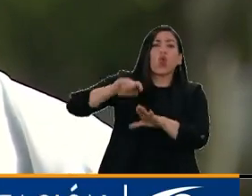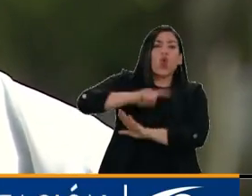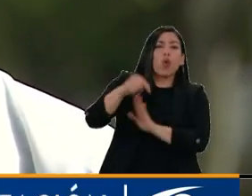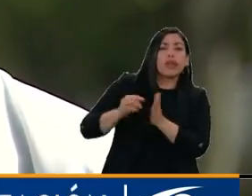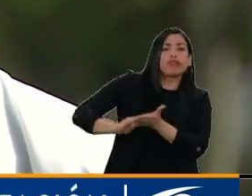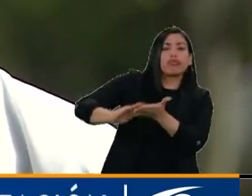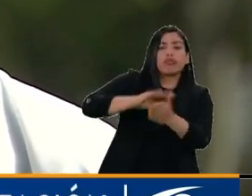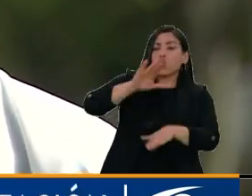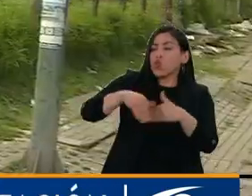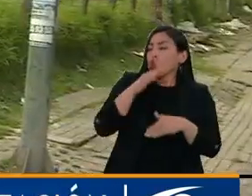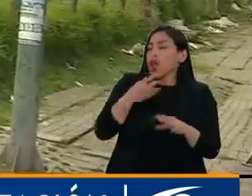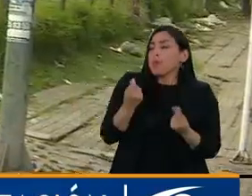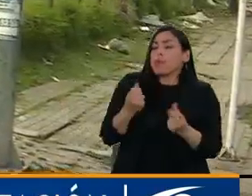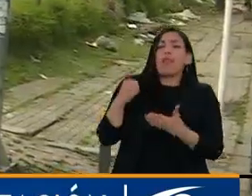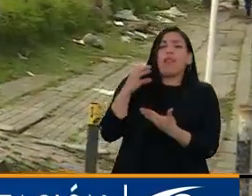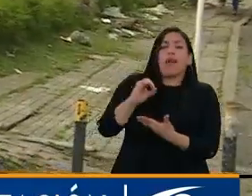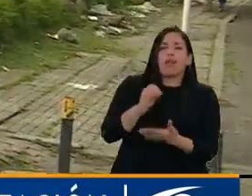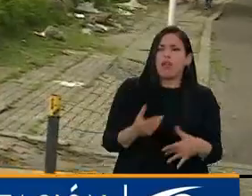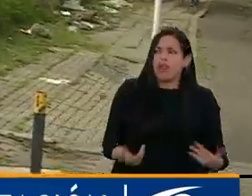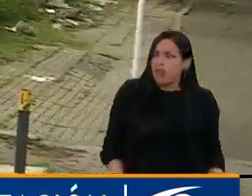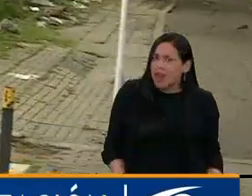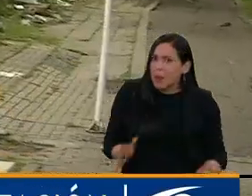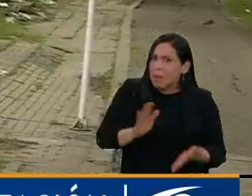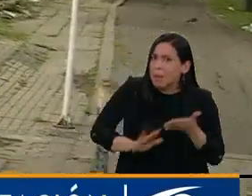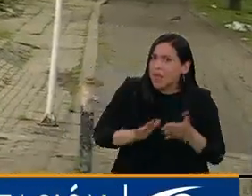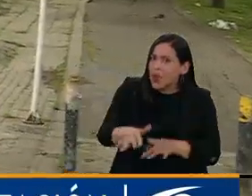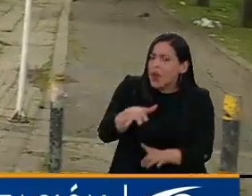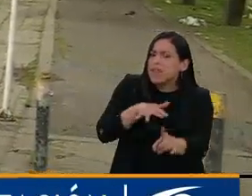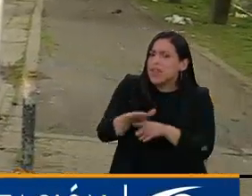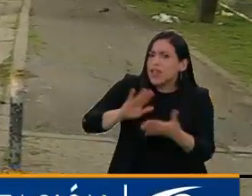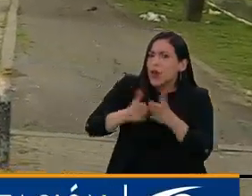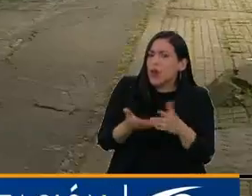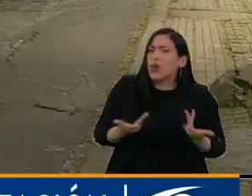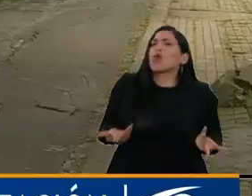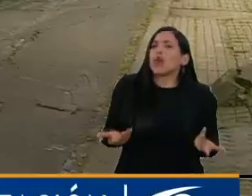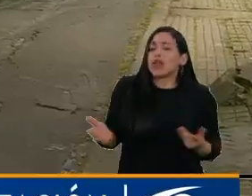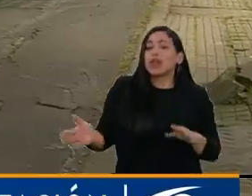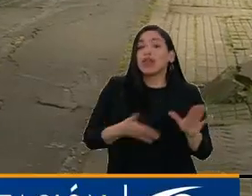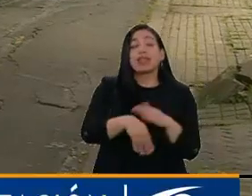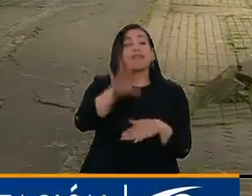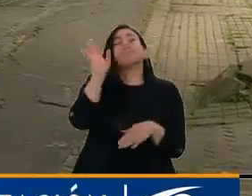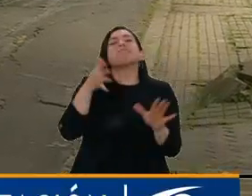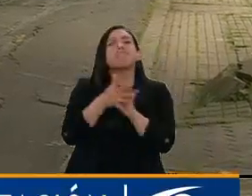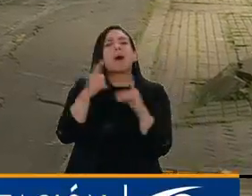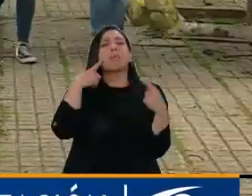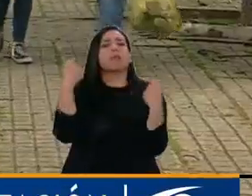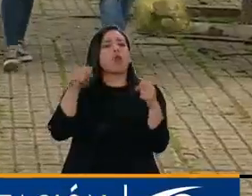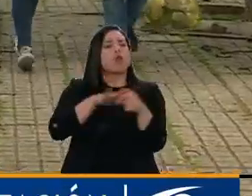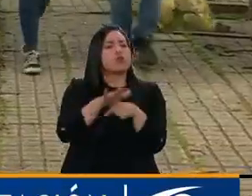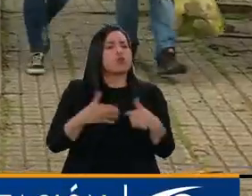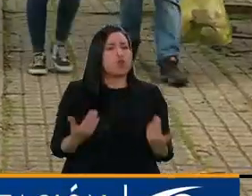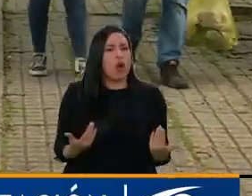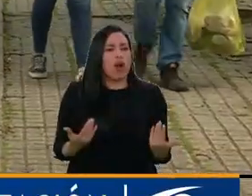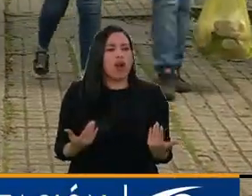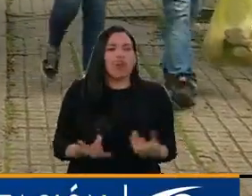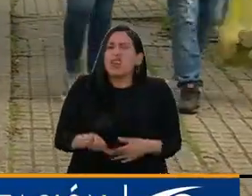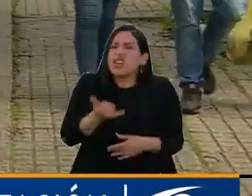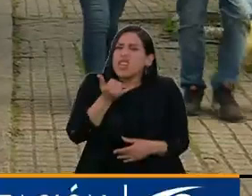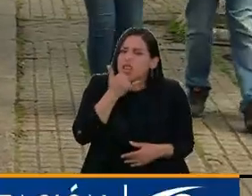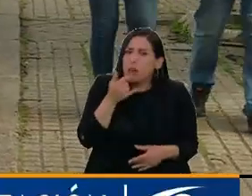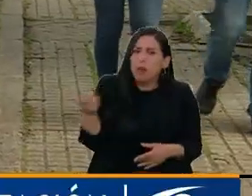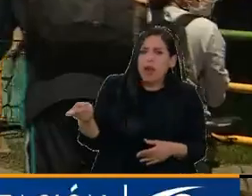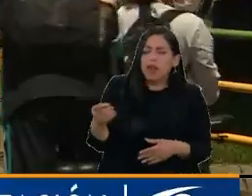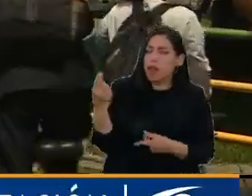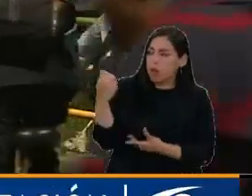de este tramo, lo cual afecta a la comunidad. Y una de las cosas que más le preocupa es qué pasó con